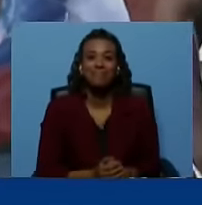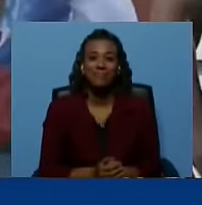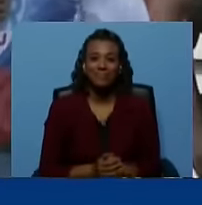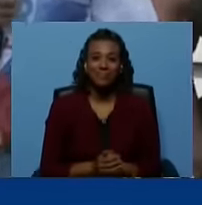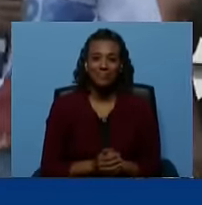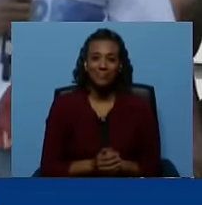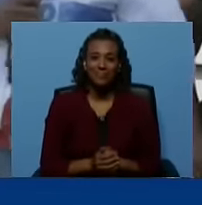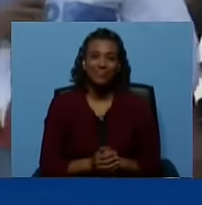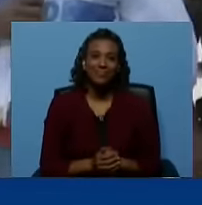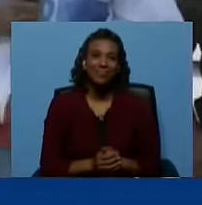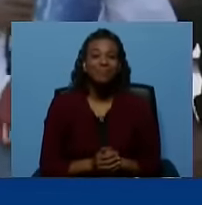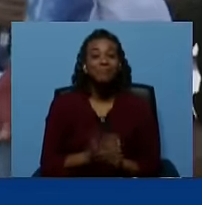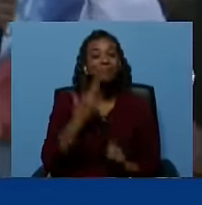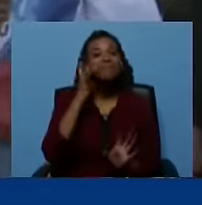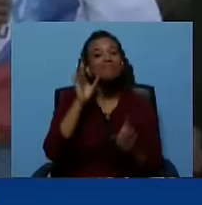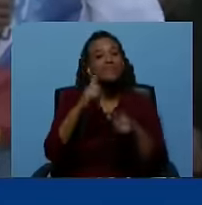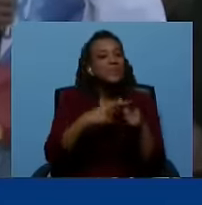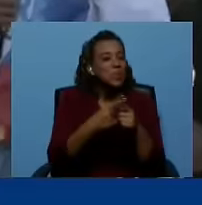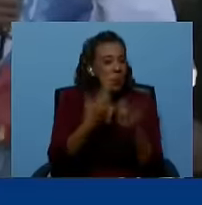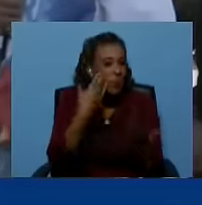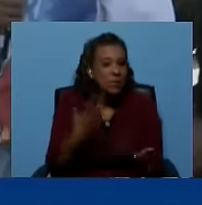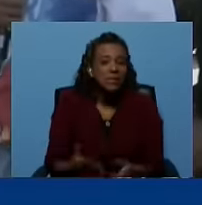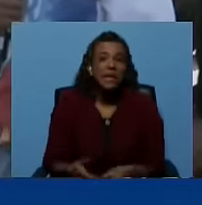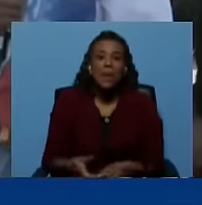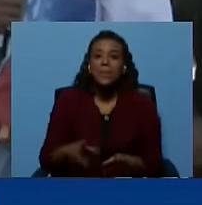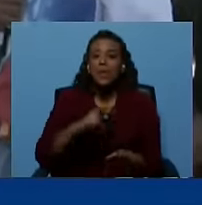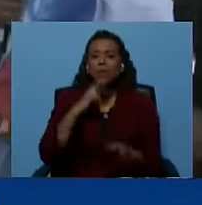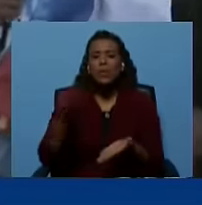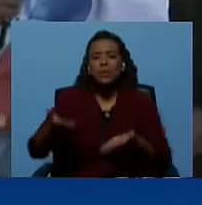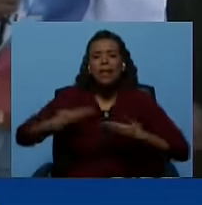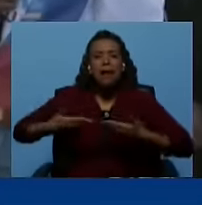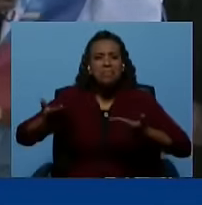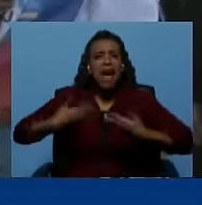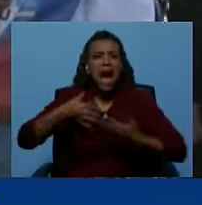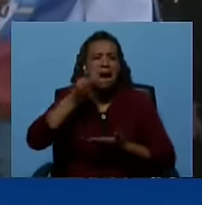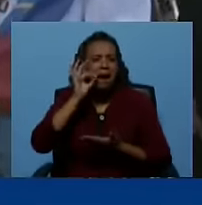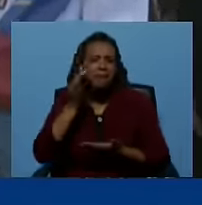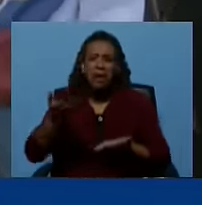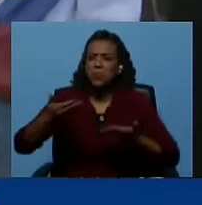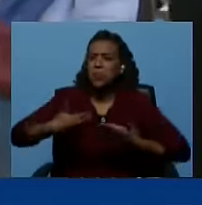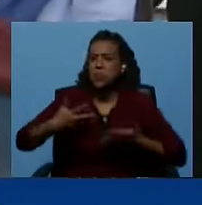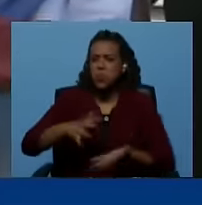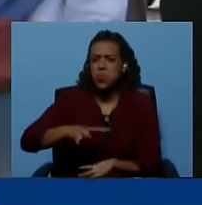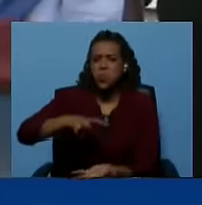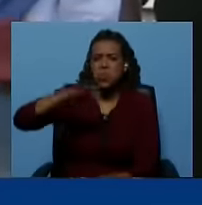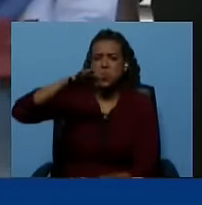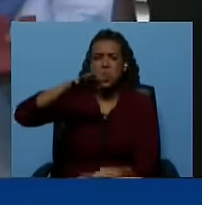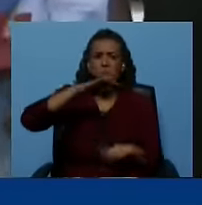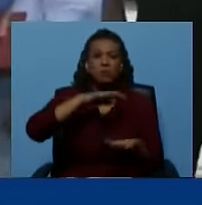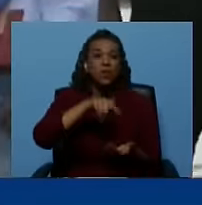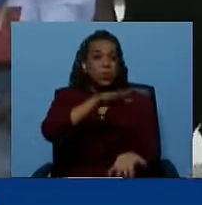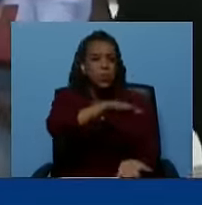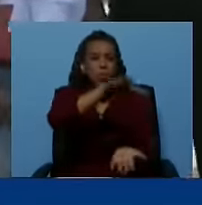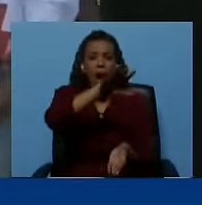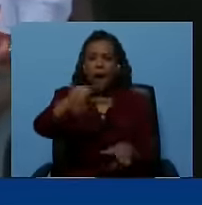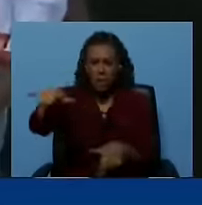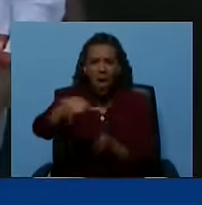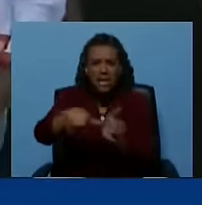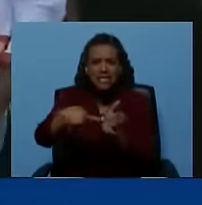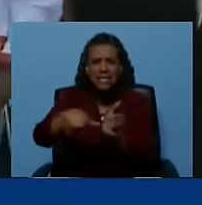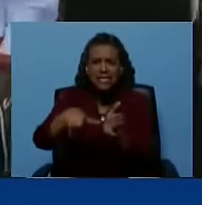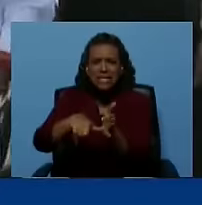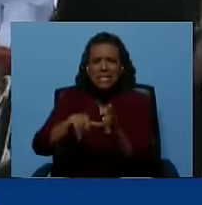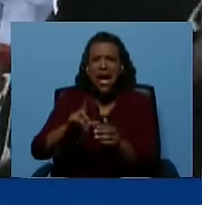café y entonces a mí me regalan café regalaron Héctor café de por aquí cerca arriba